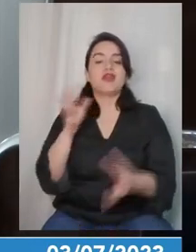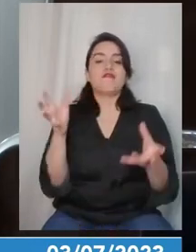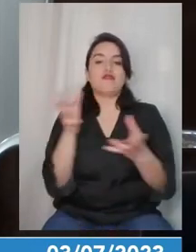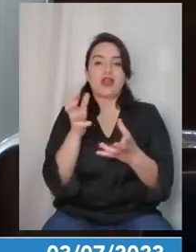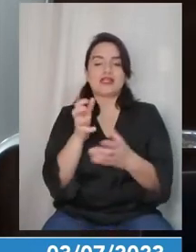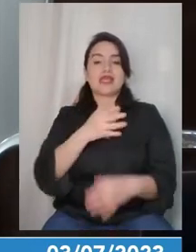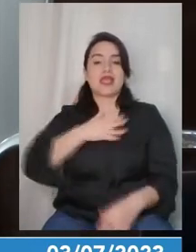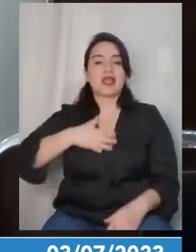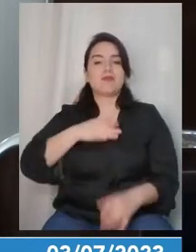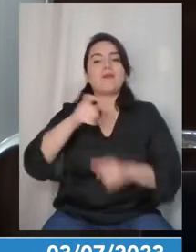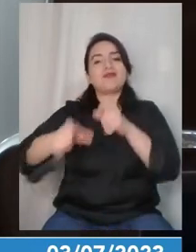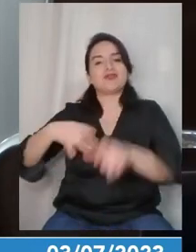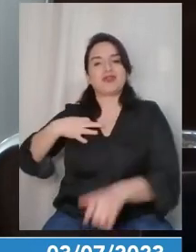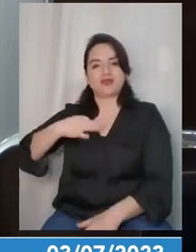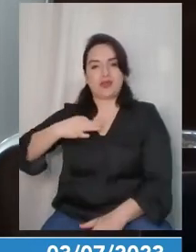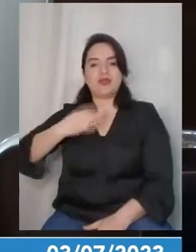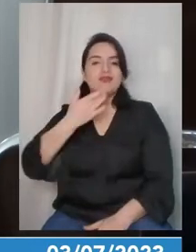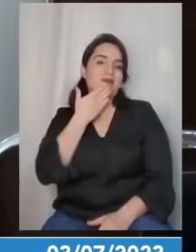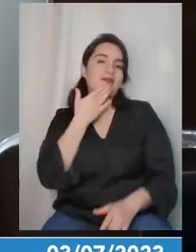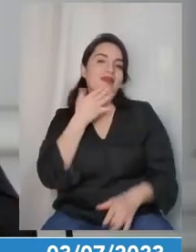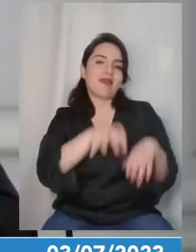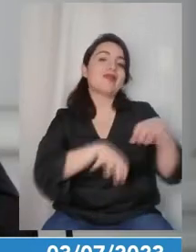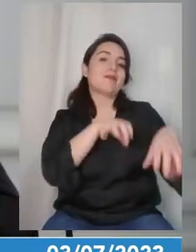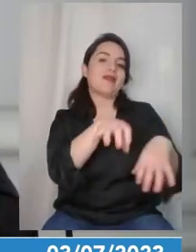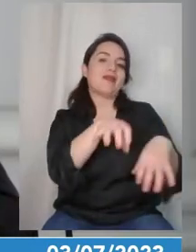nuestros animales.